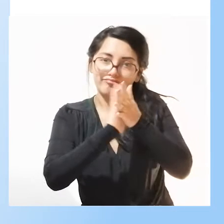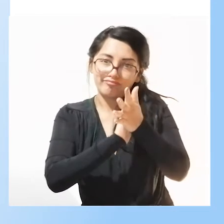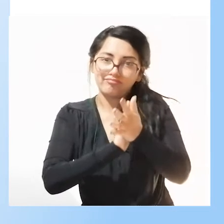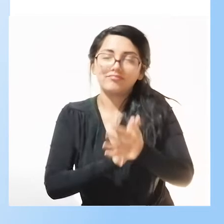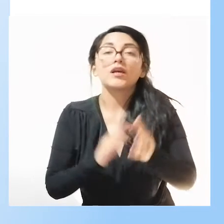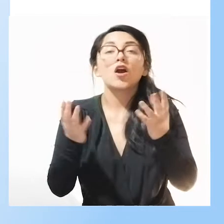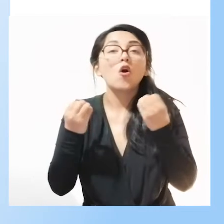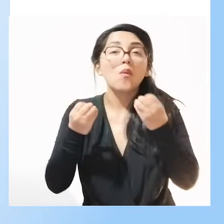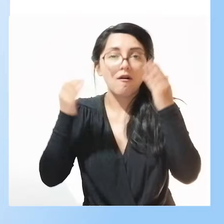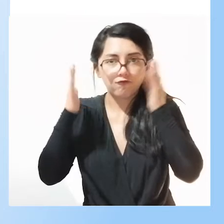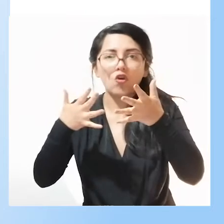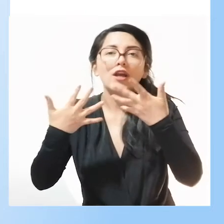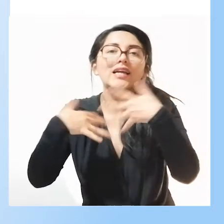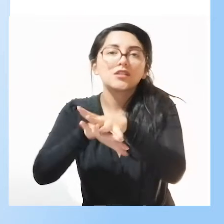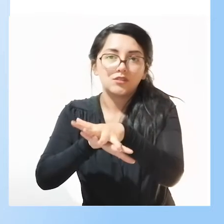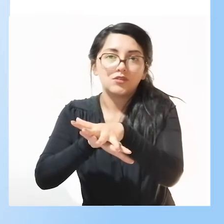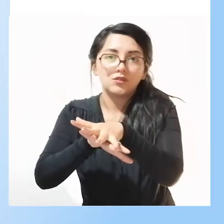de la educación inclusiva.